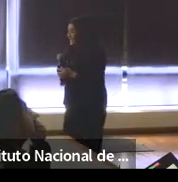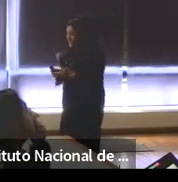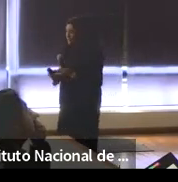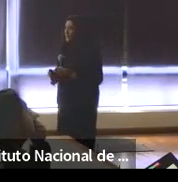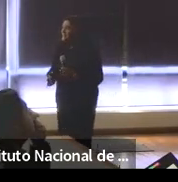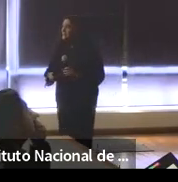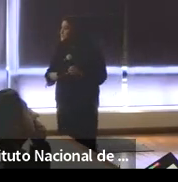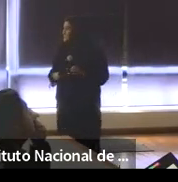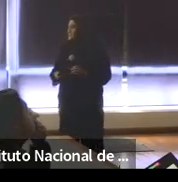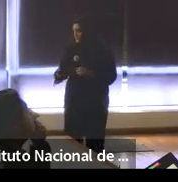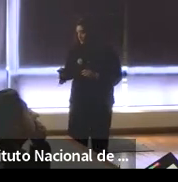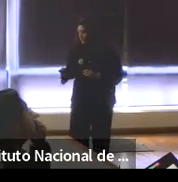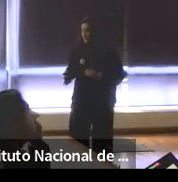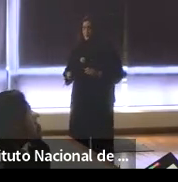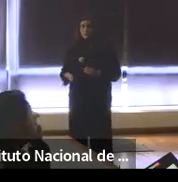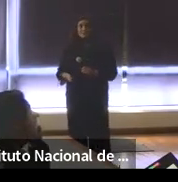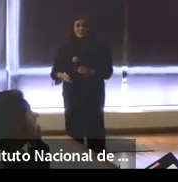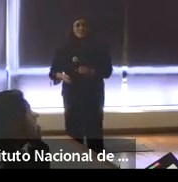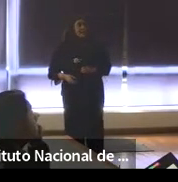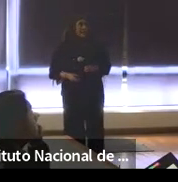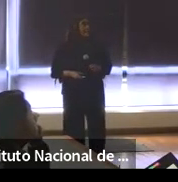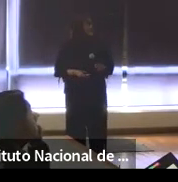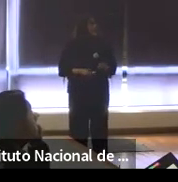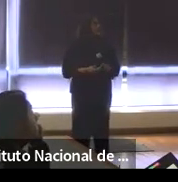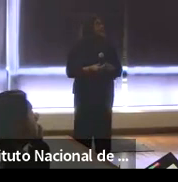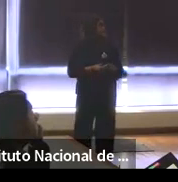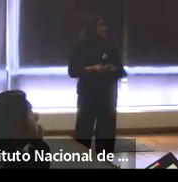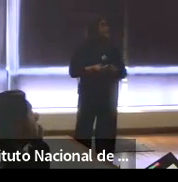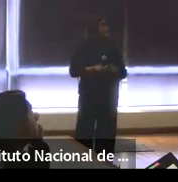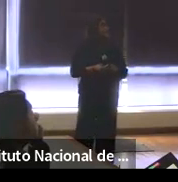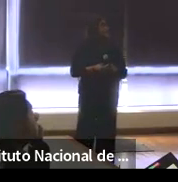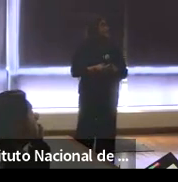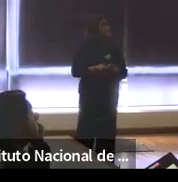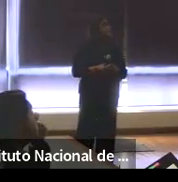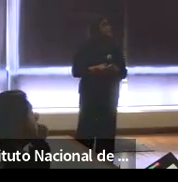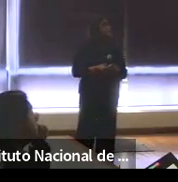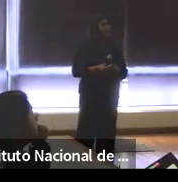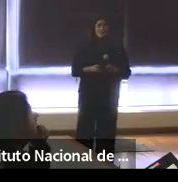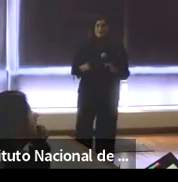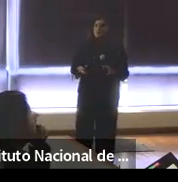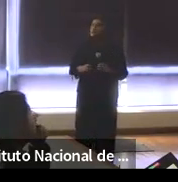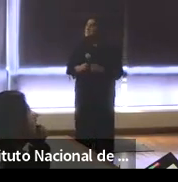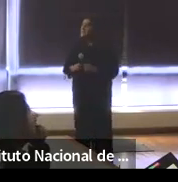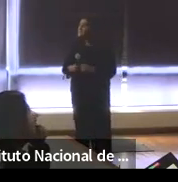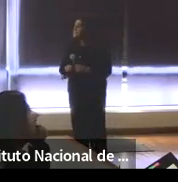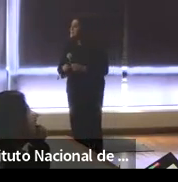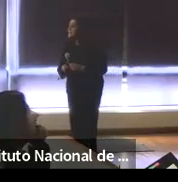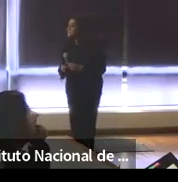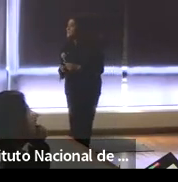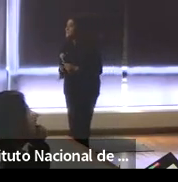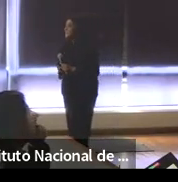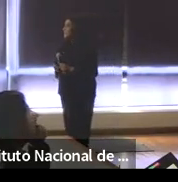ello evita muchísimos conflictos Cuáles son algunas condiciones que